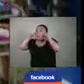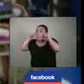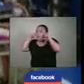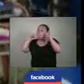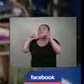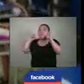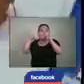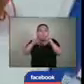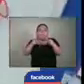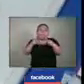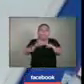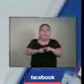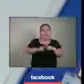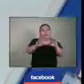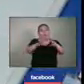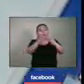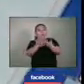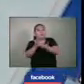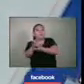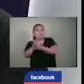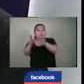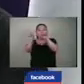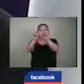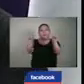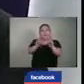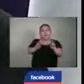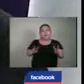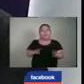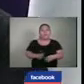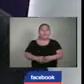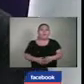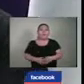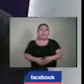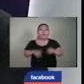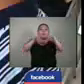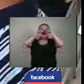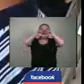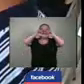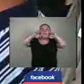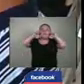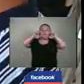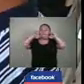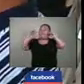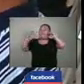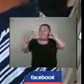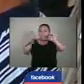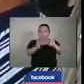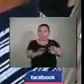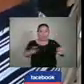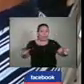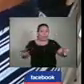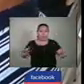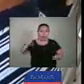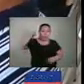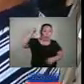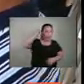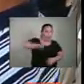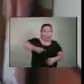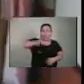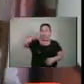sin embargo las clases seguirán semipresenciales. El uso de la mascarilla ya no es obligatorio